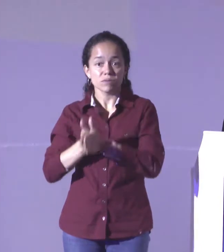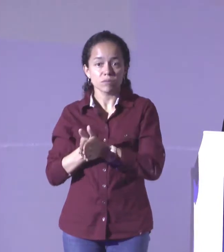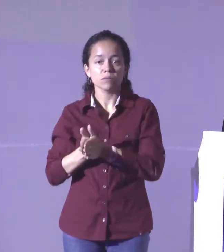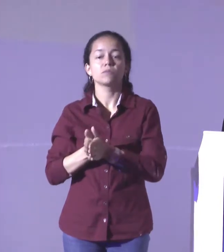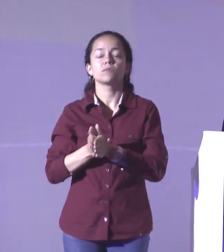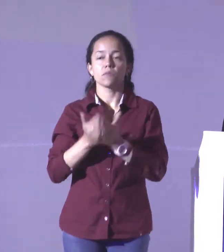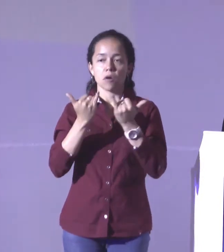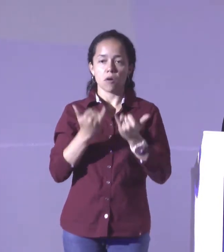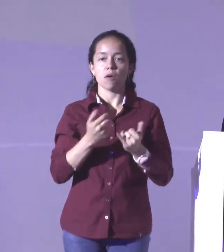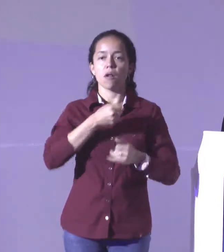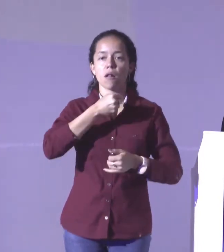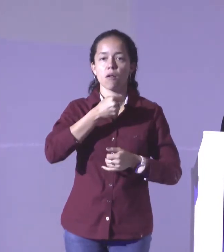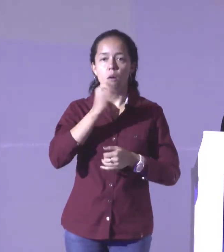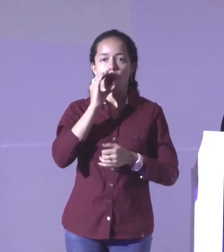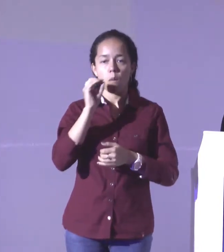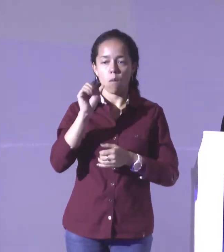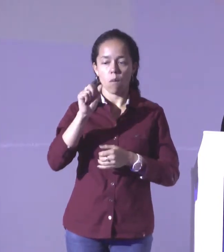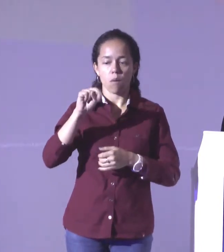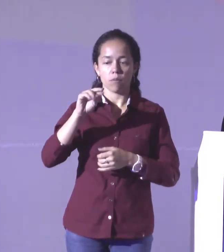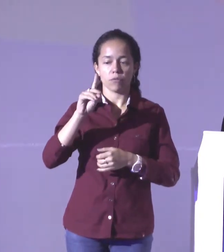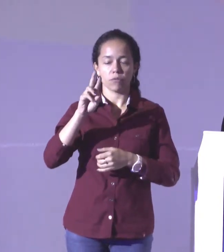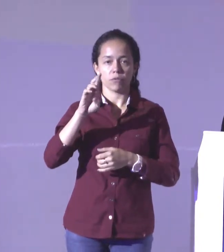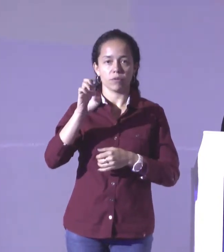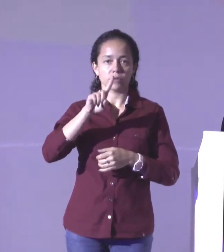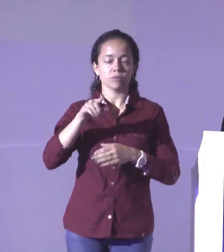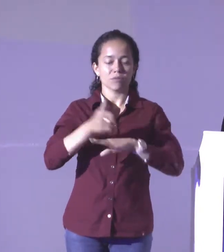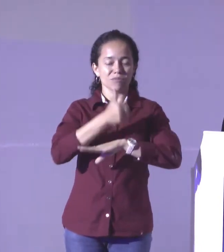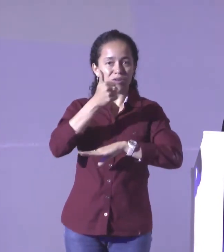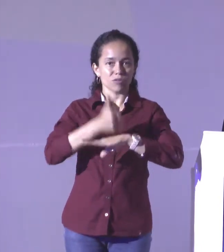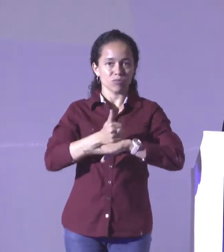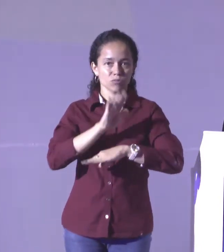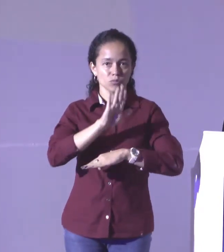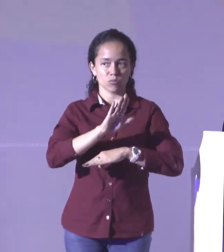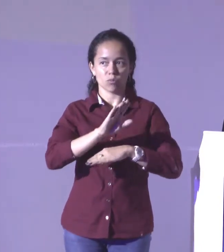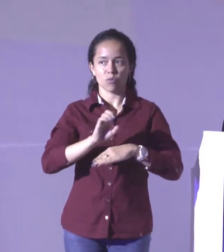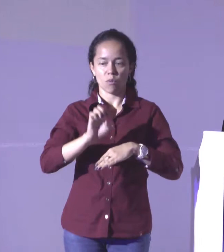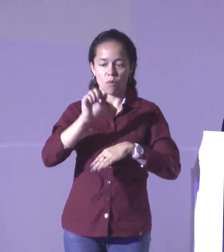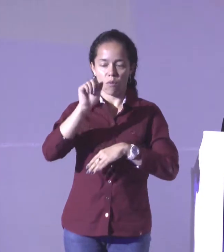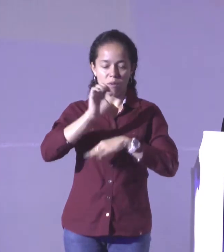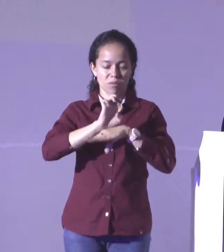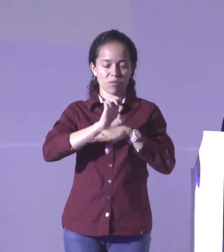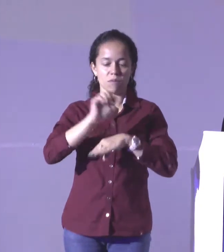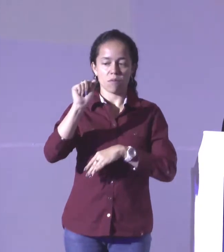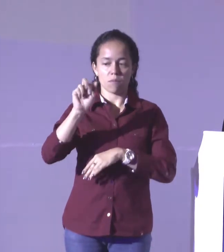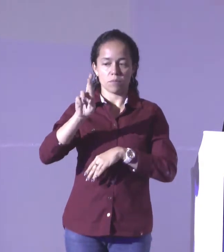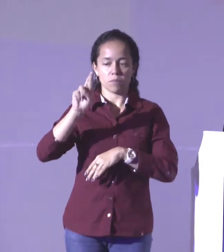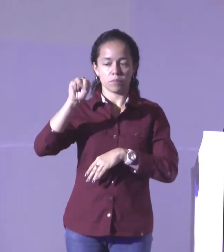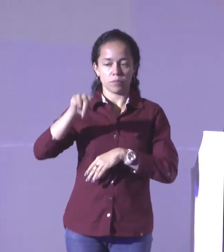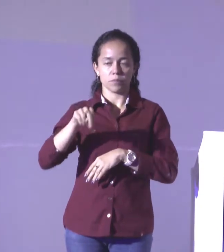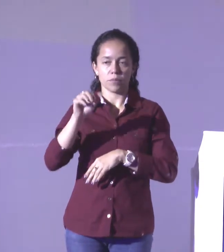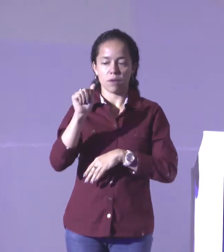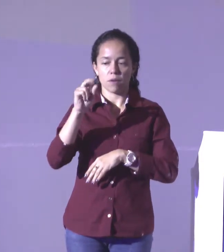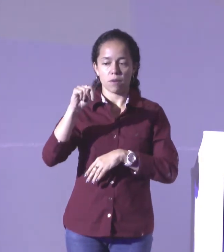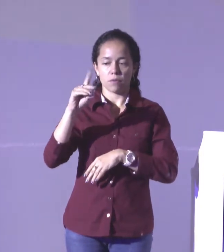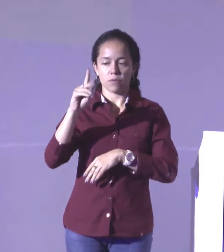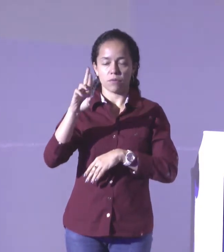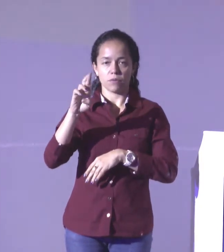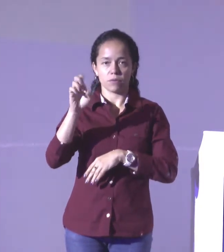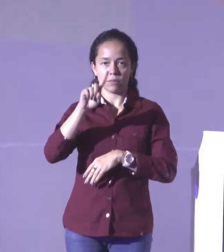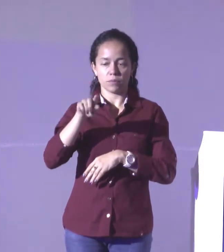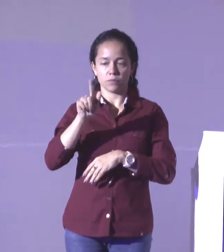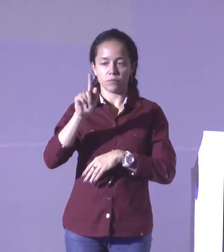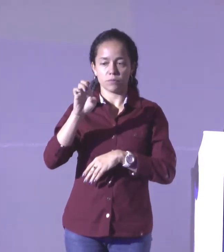dirige a ustedes el director general de la Agencia para la Reincorporación y la Normalización ARN, André Felipe Estaper